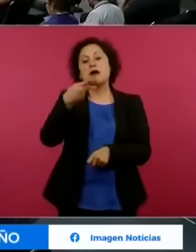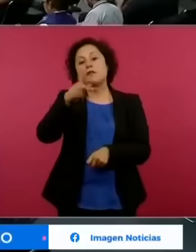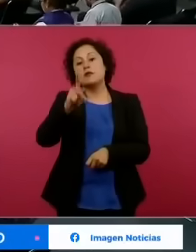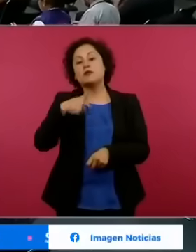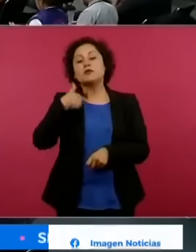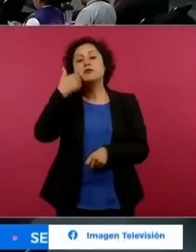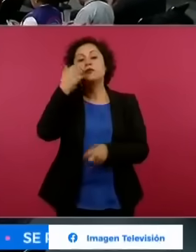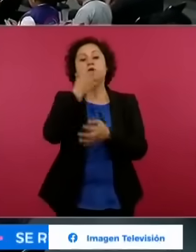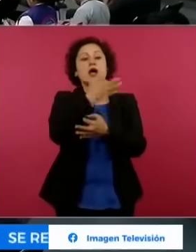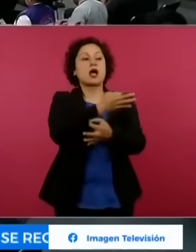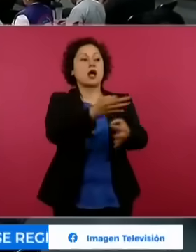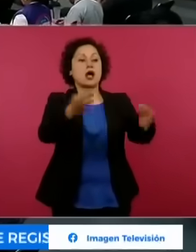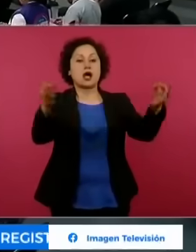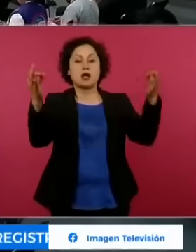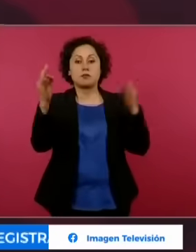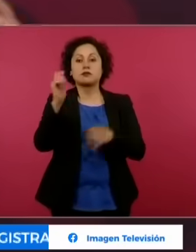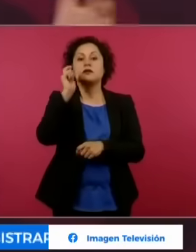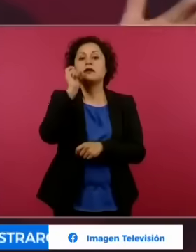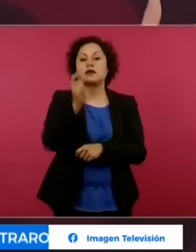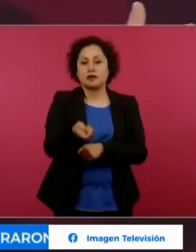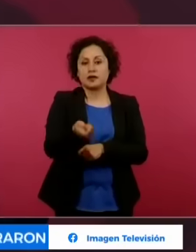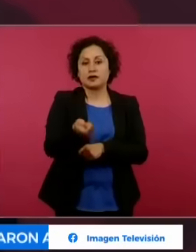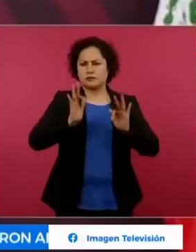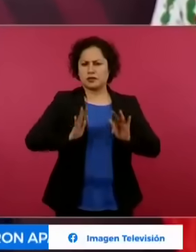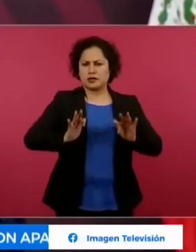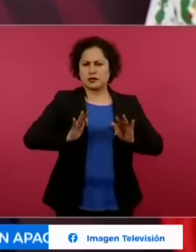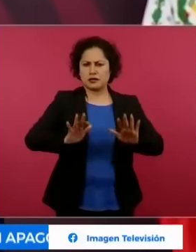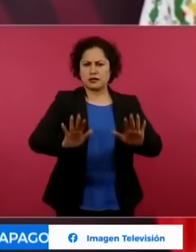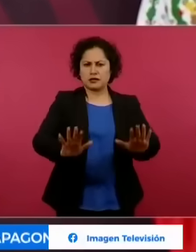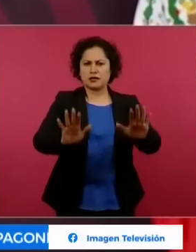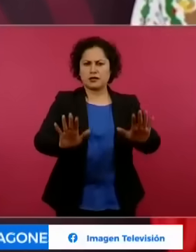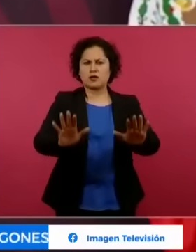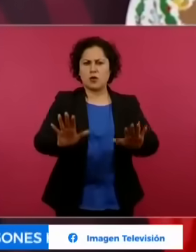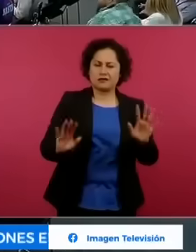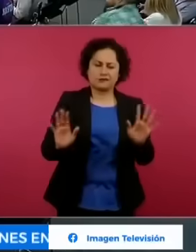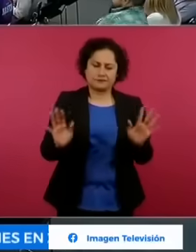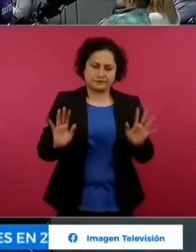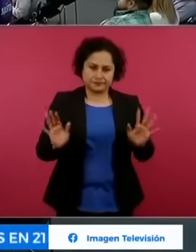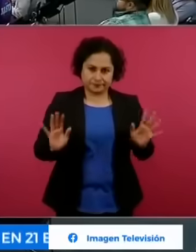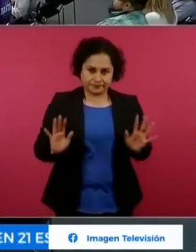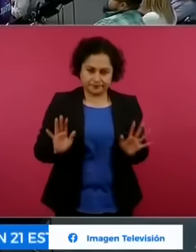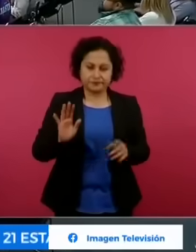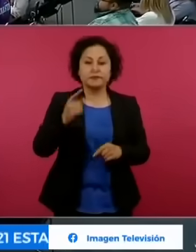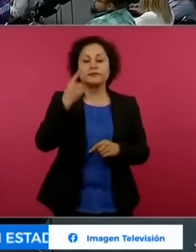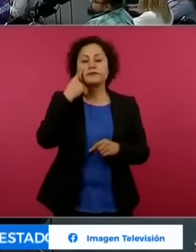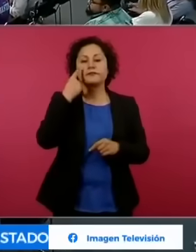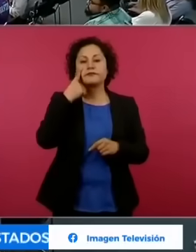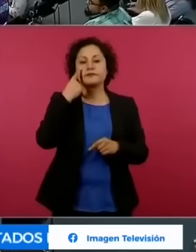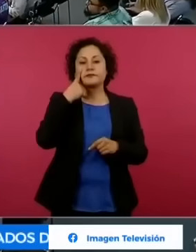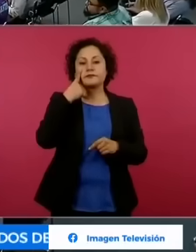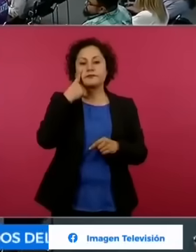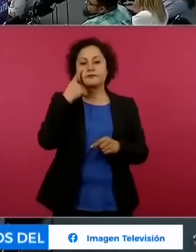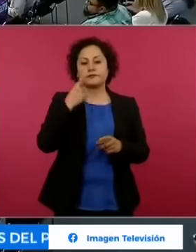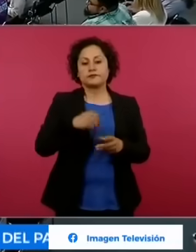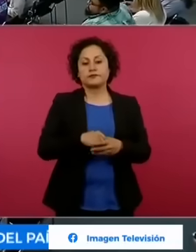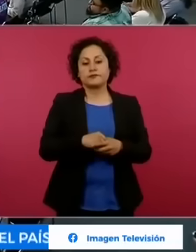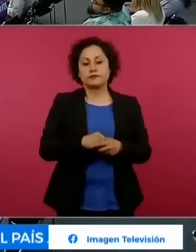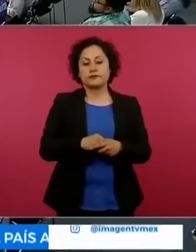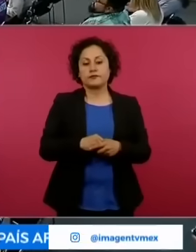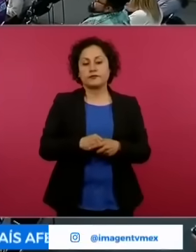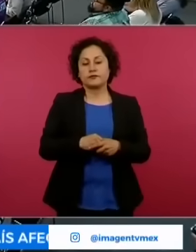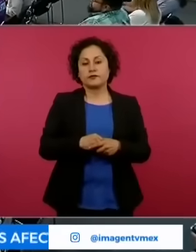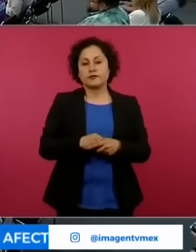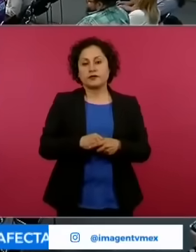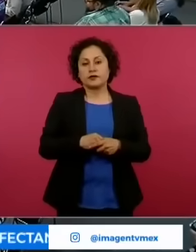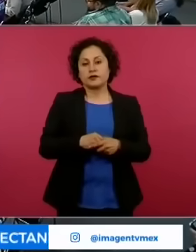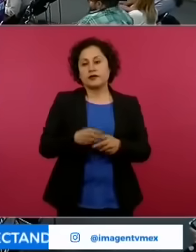decirle a la gente que tenemos capacidad de generación de energía aún con esto es que yo creo